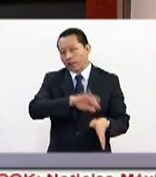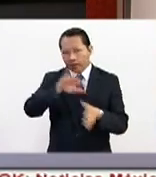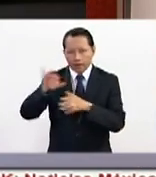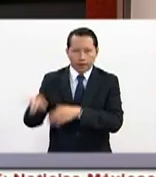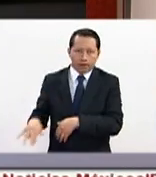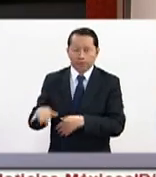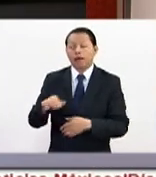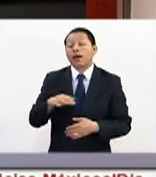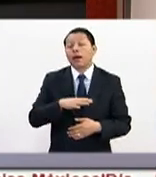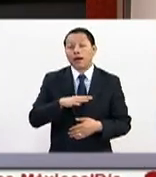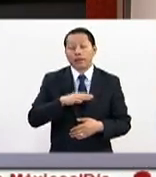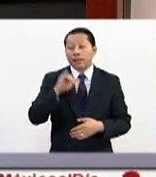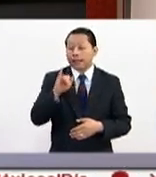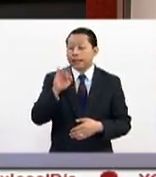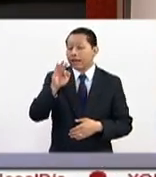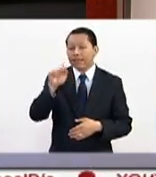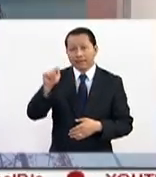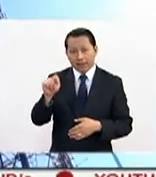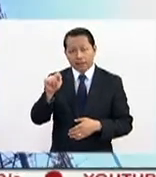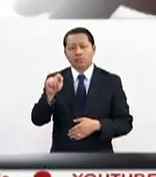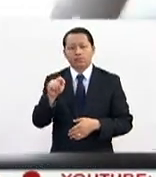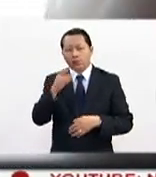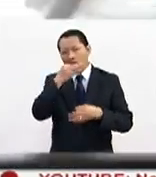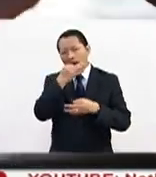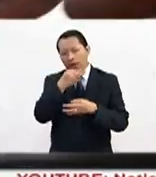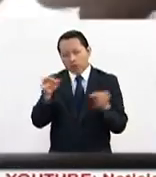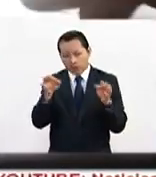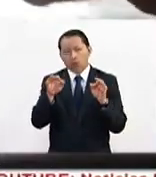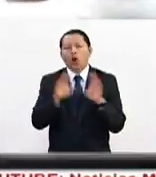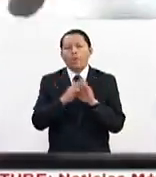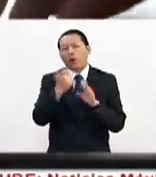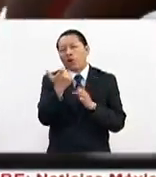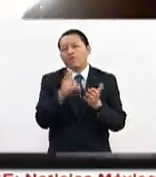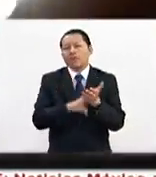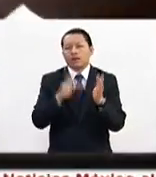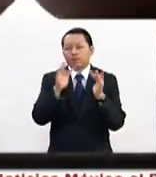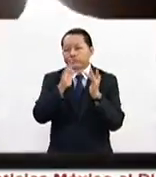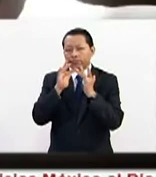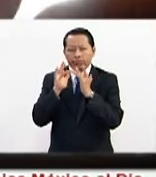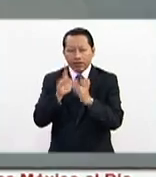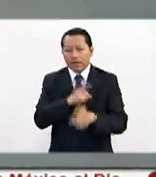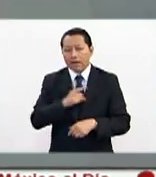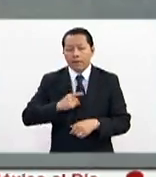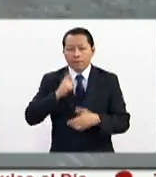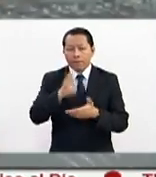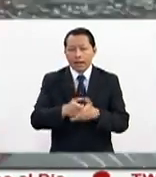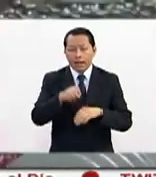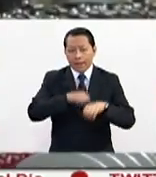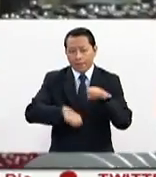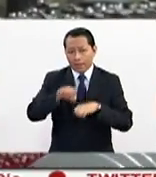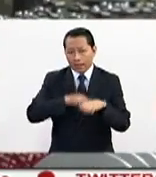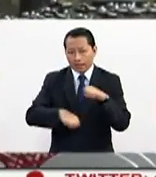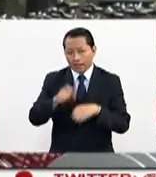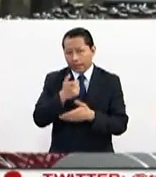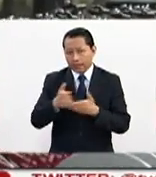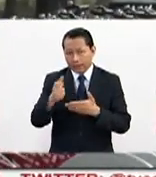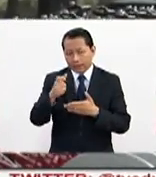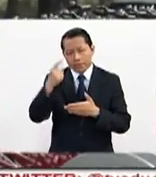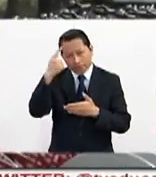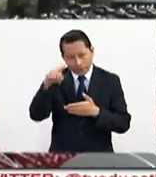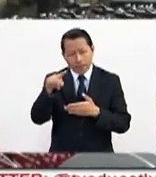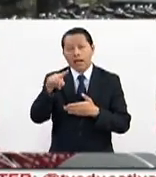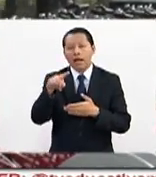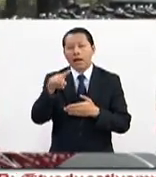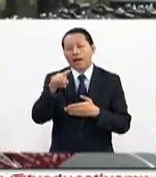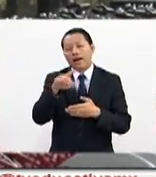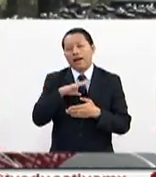Instituto Federal de Telecomunicaciones anunció la tarifa de interconexión que deberán pagar las empresas de telefonía a América Móvil, a la